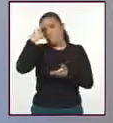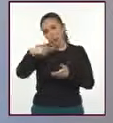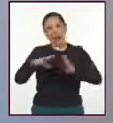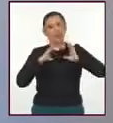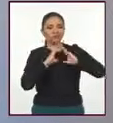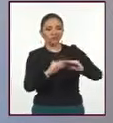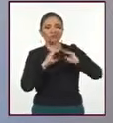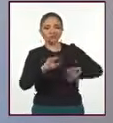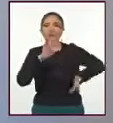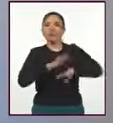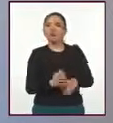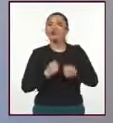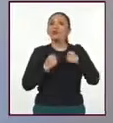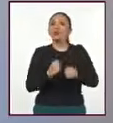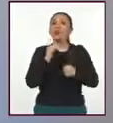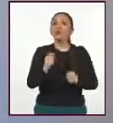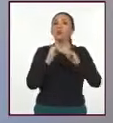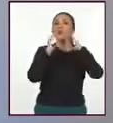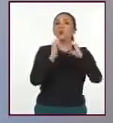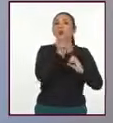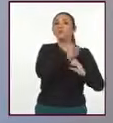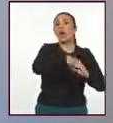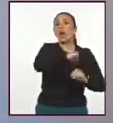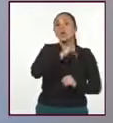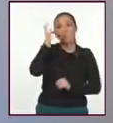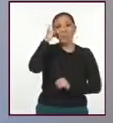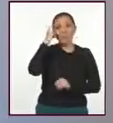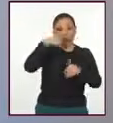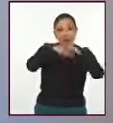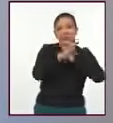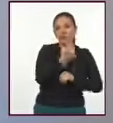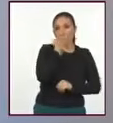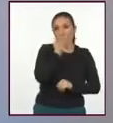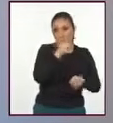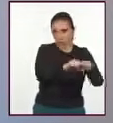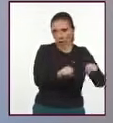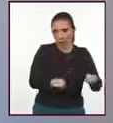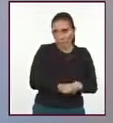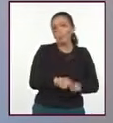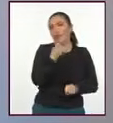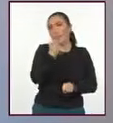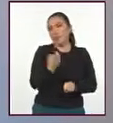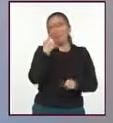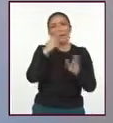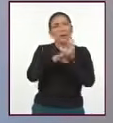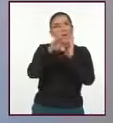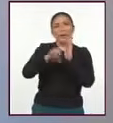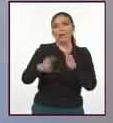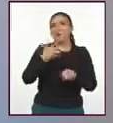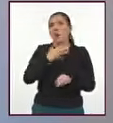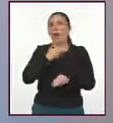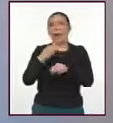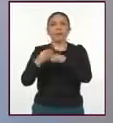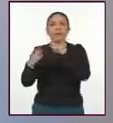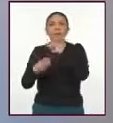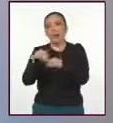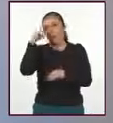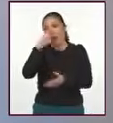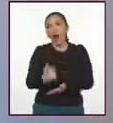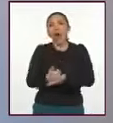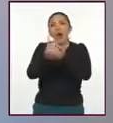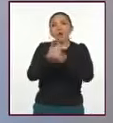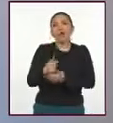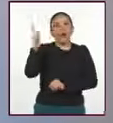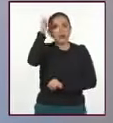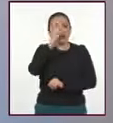el cuidado de la salud mental en el aula. Entonces, por ejemplo, hay un material de primeros auxilios psicológicos en